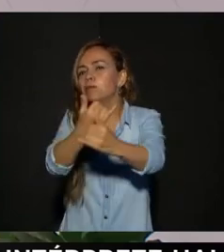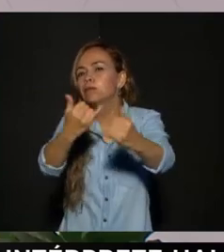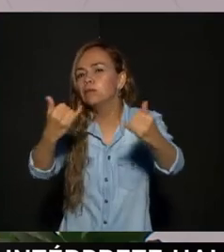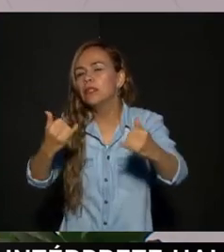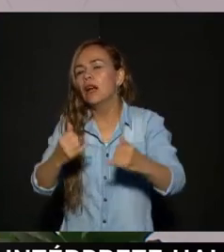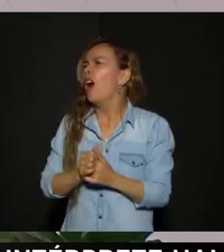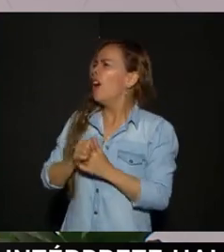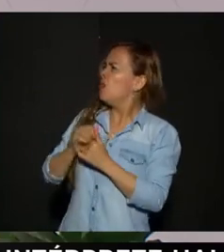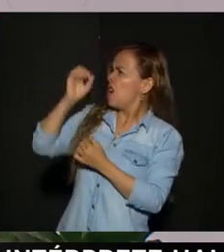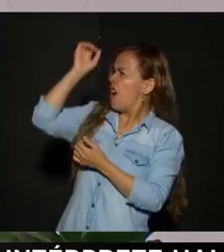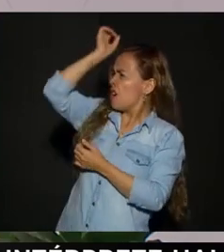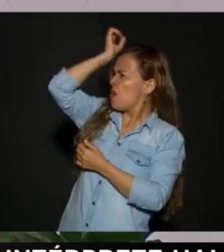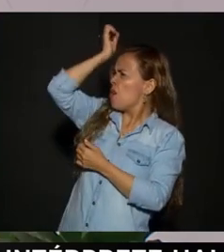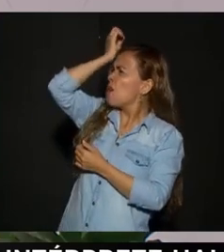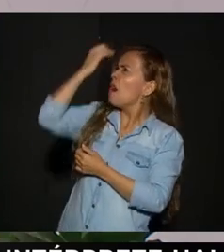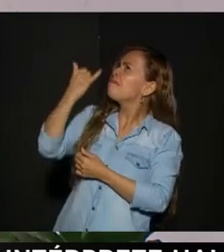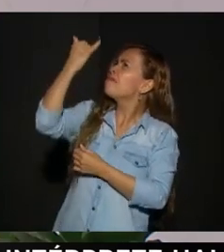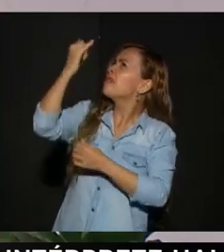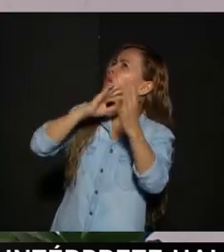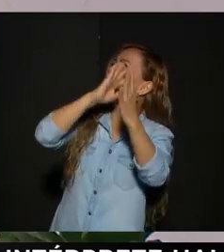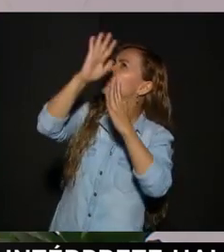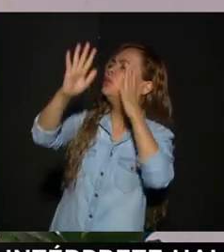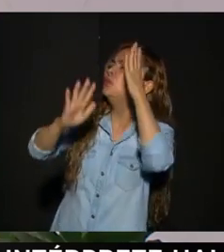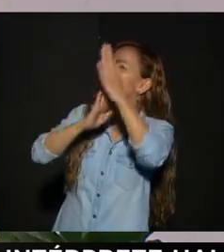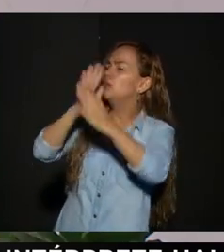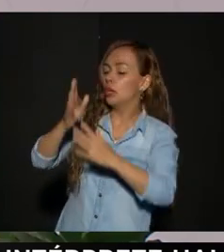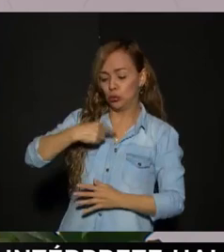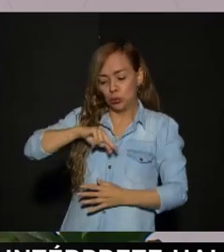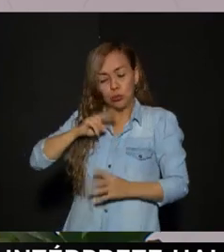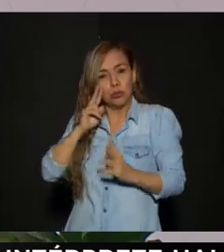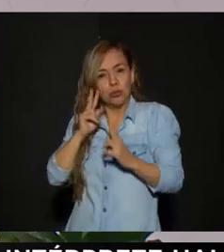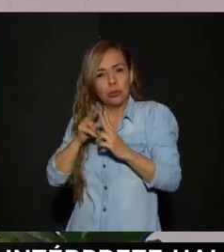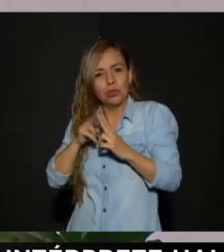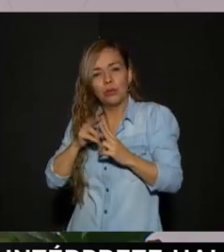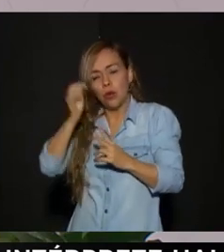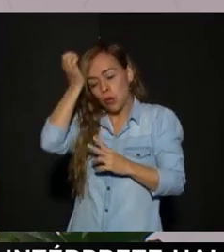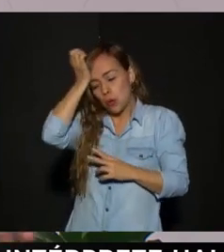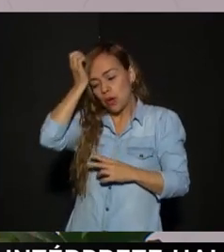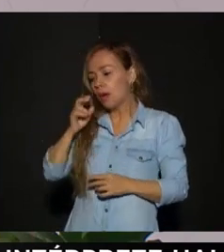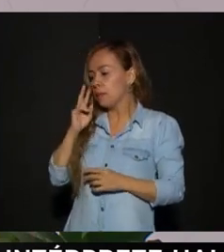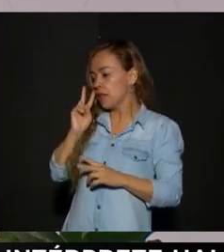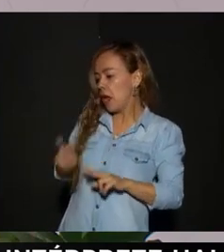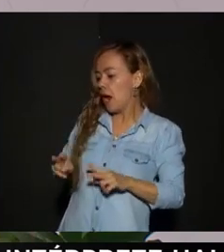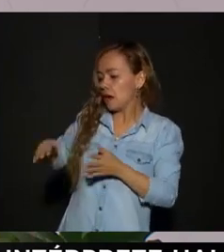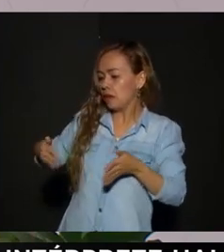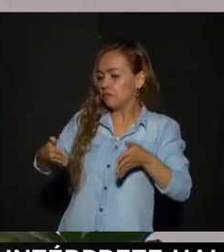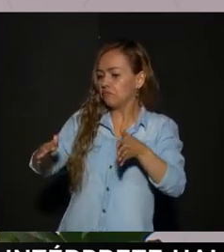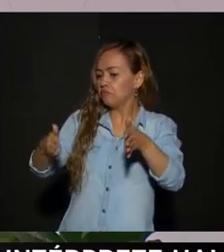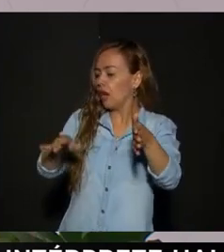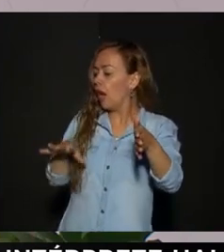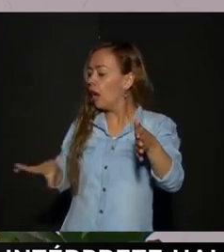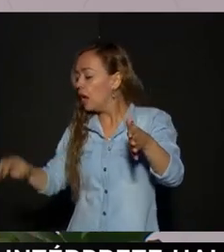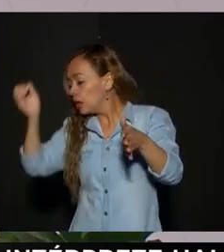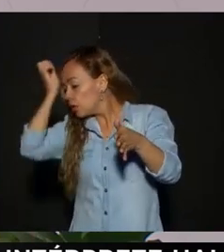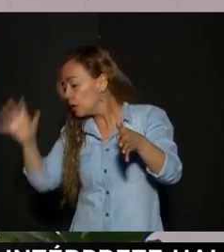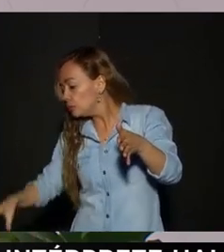se sostiene en el cielo. Nosotros como roca conocemos lo que vemos cuando vemos una carretera destapada, la roquita que cogemos.